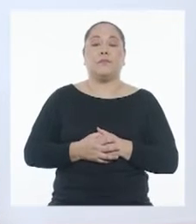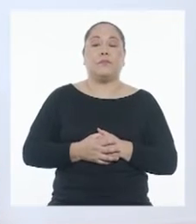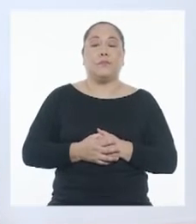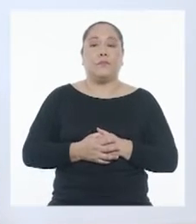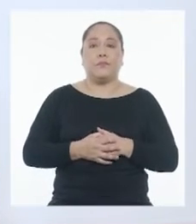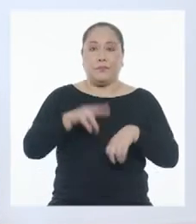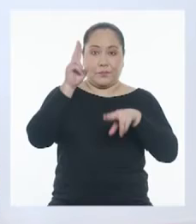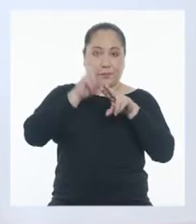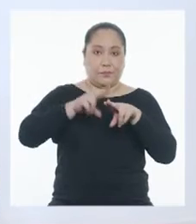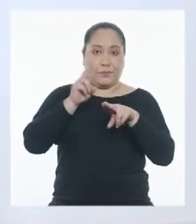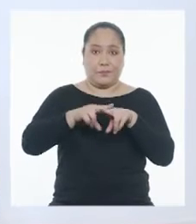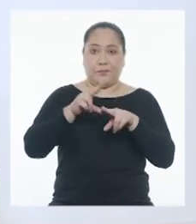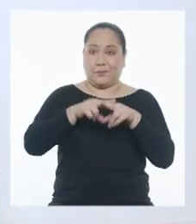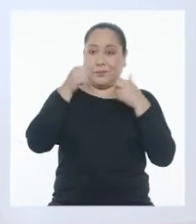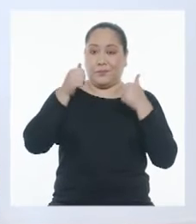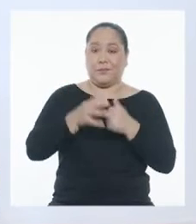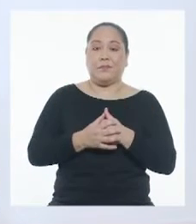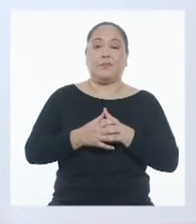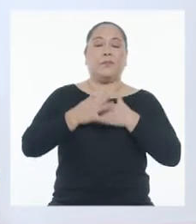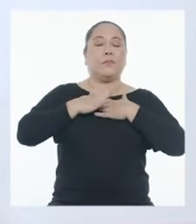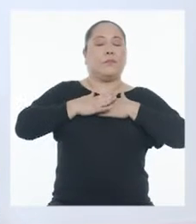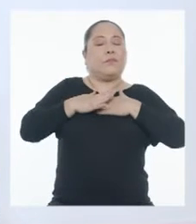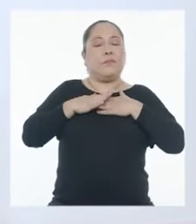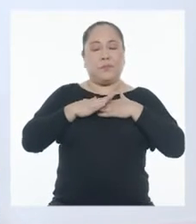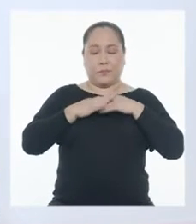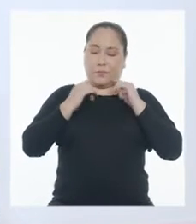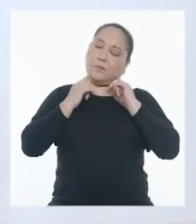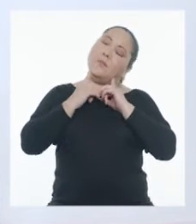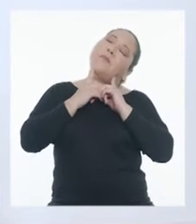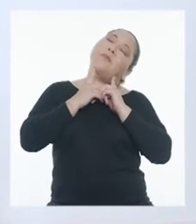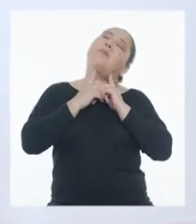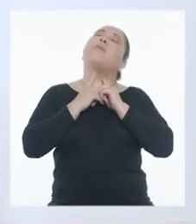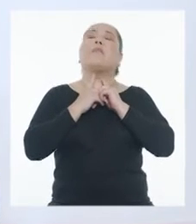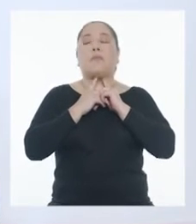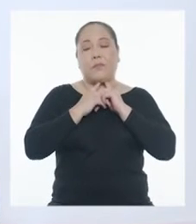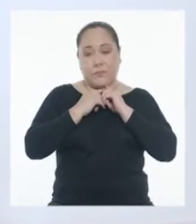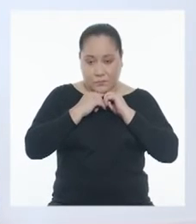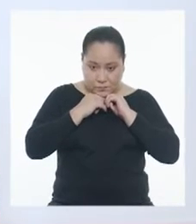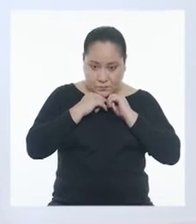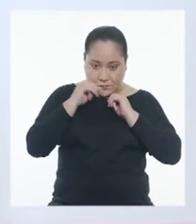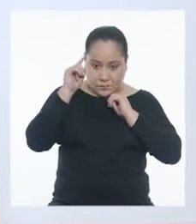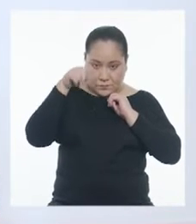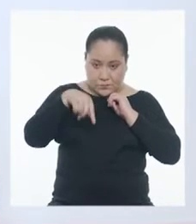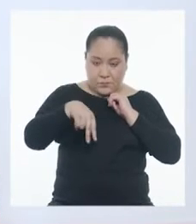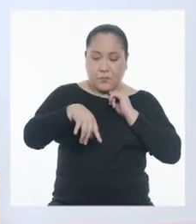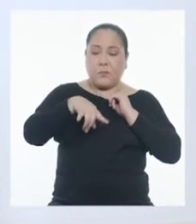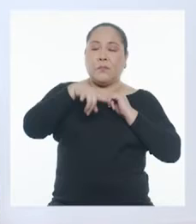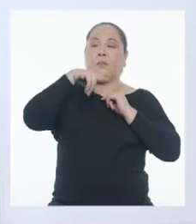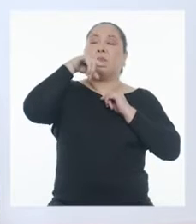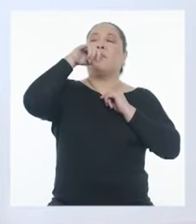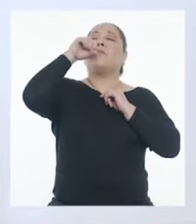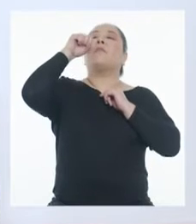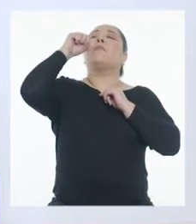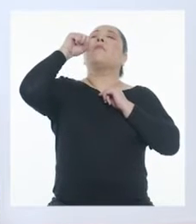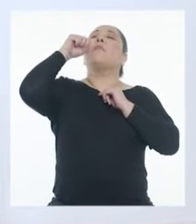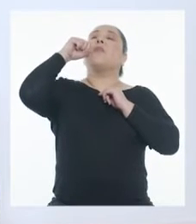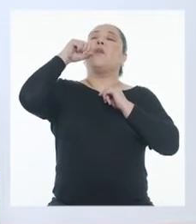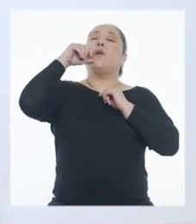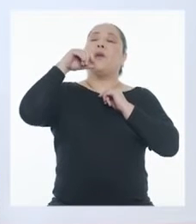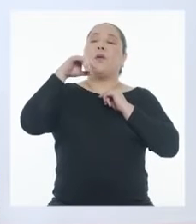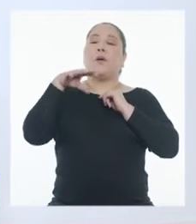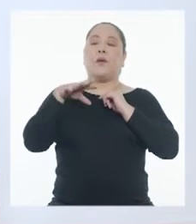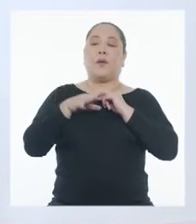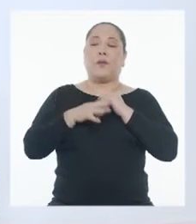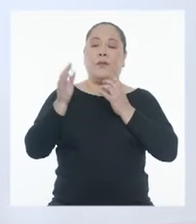silla. Nos sentamos, eso es, y relajamos la cabeza. Subimos.